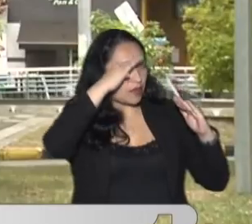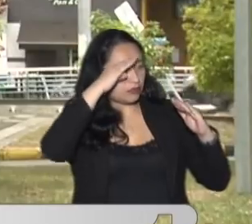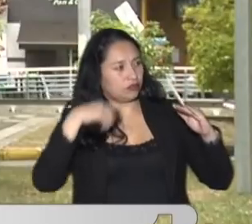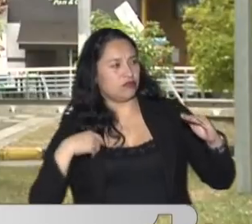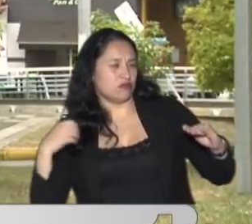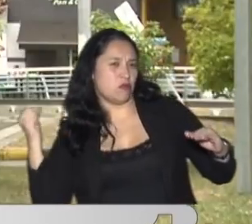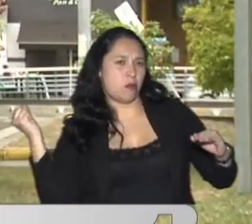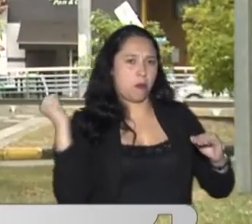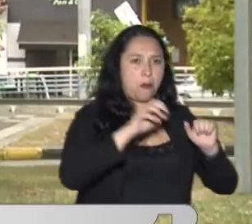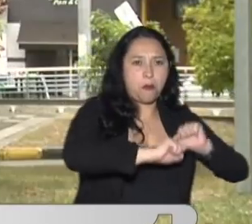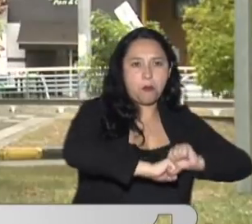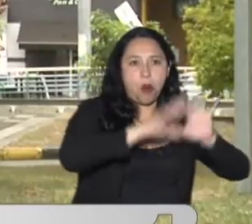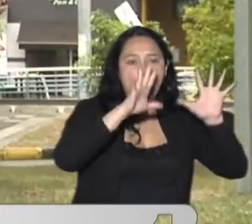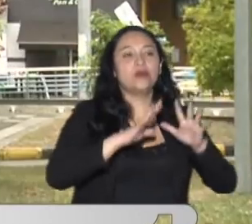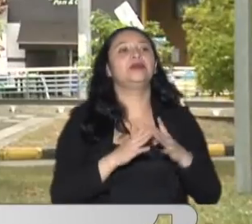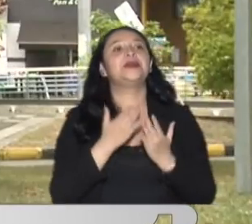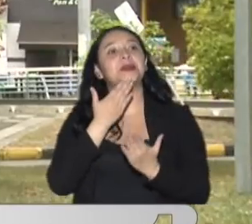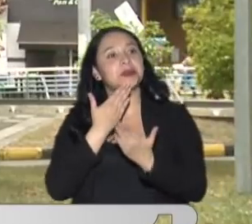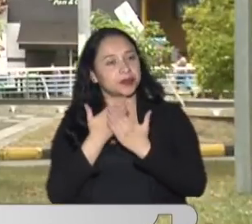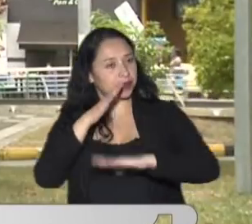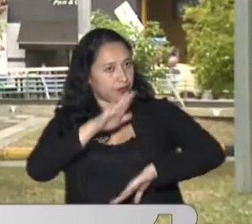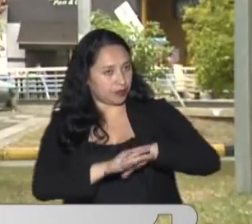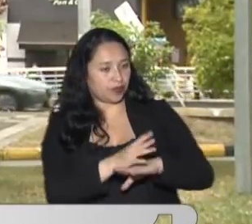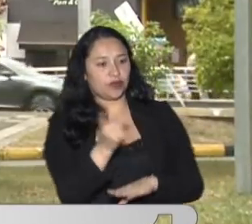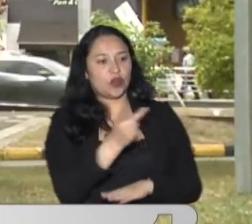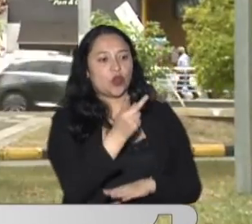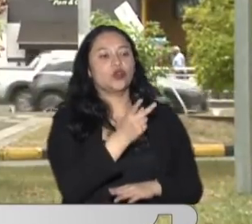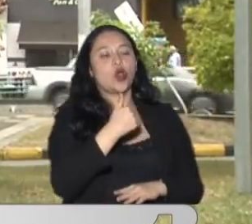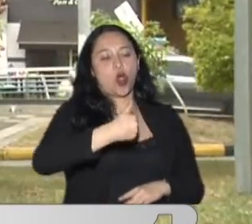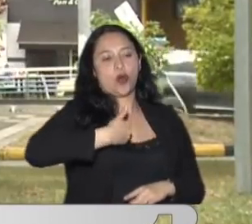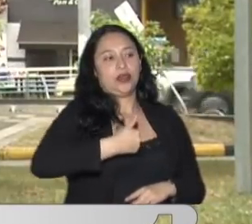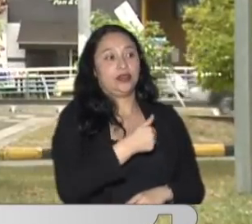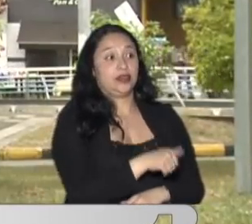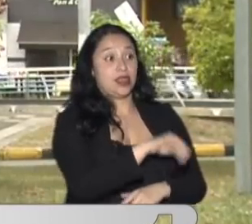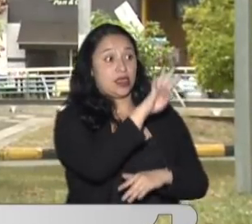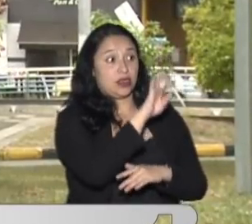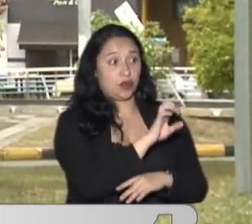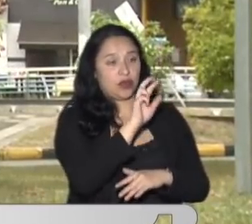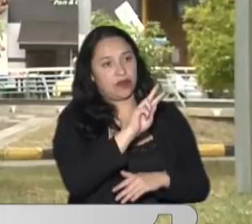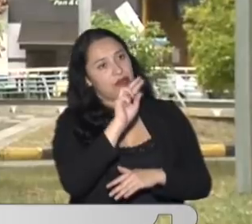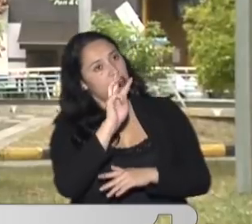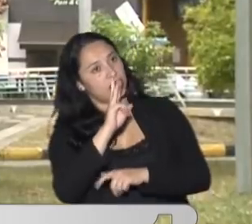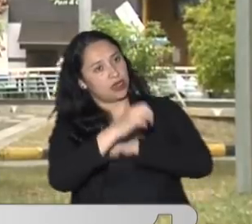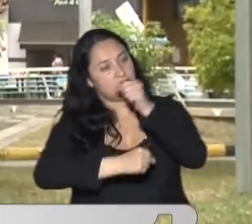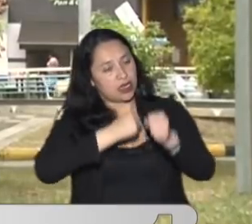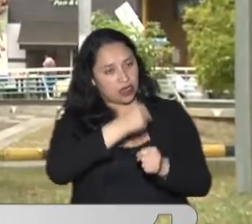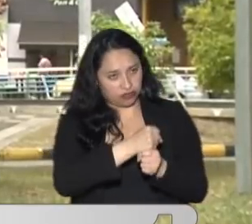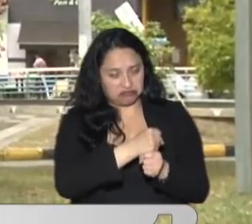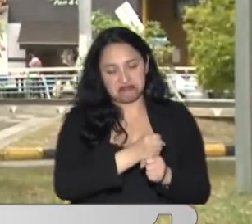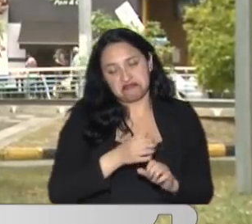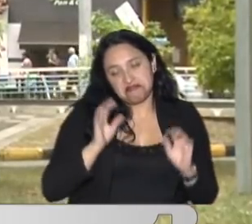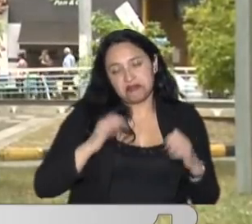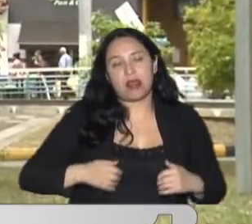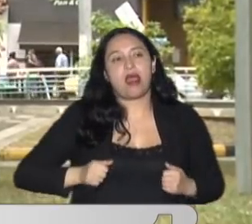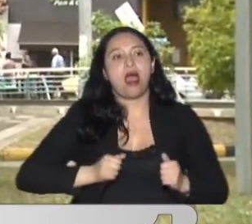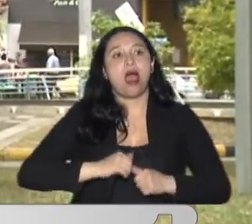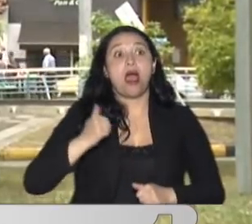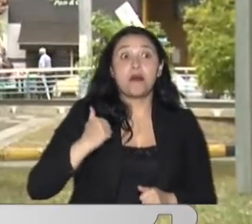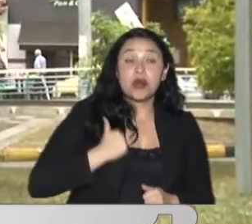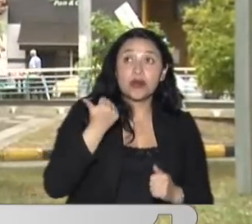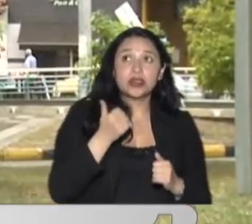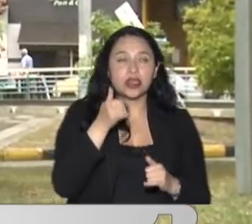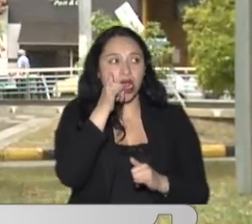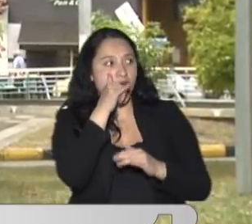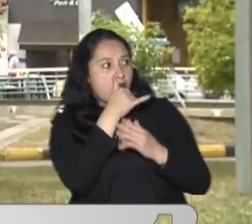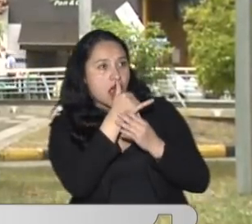Luisa, televidentes, muy buenas tardes. Son 2 jóvenes de 19 y 23 años. Ellos aprovecharon un lugar donde no eran captados por